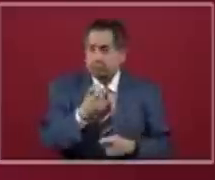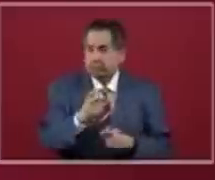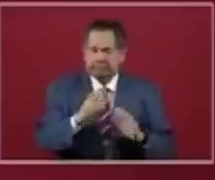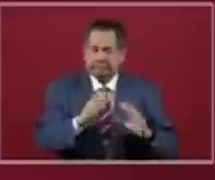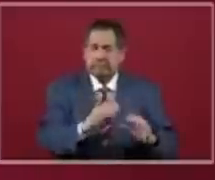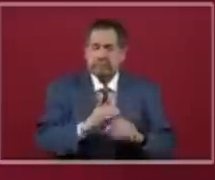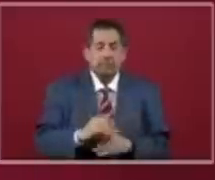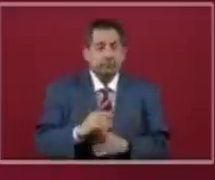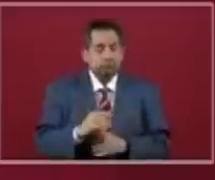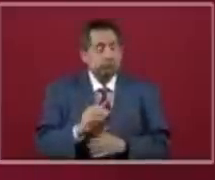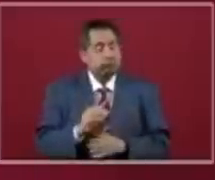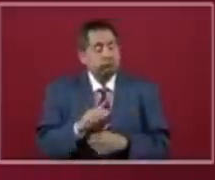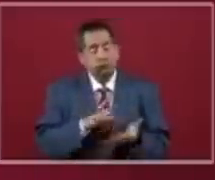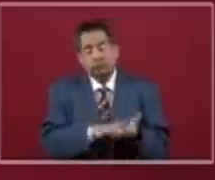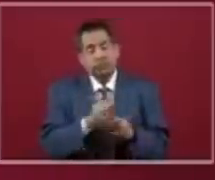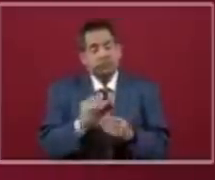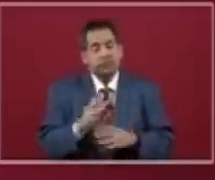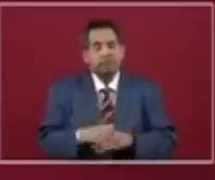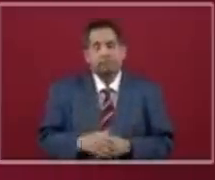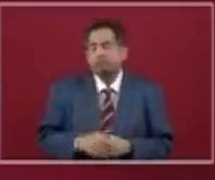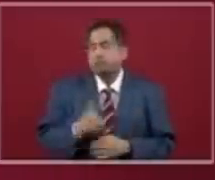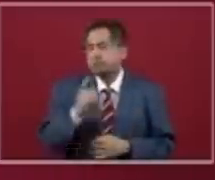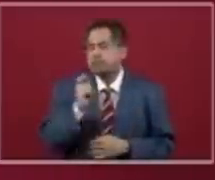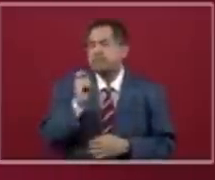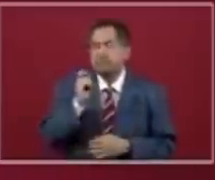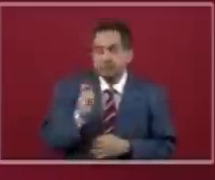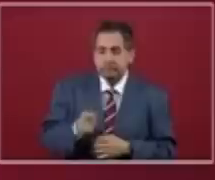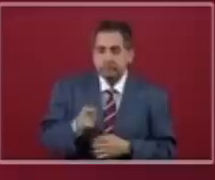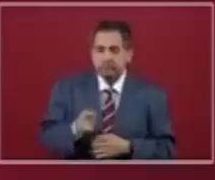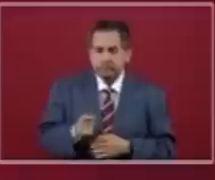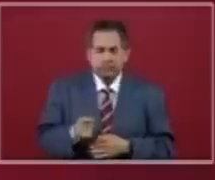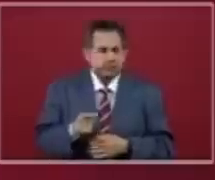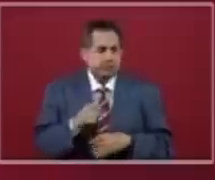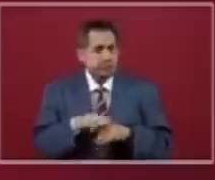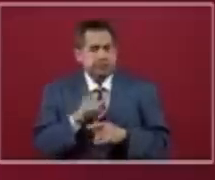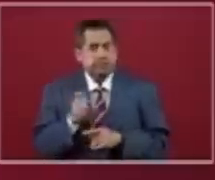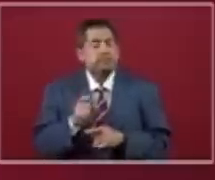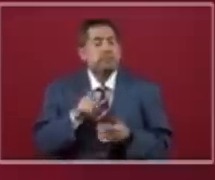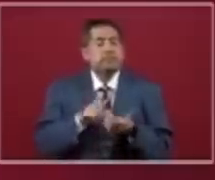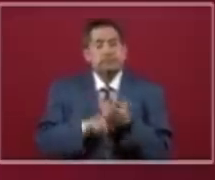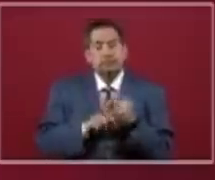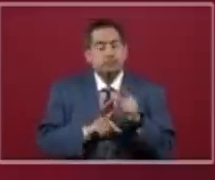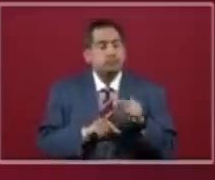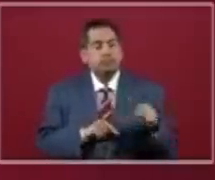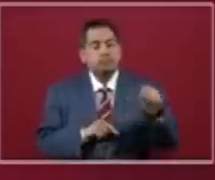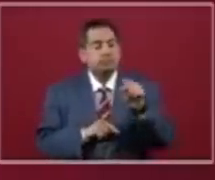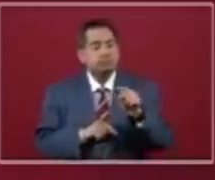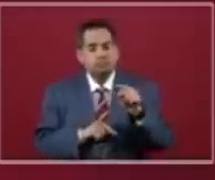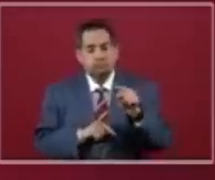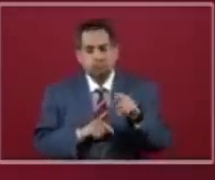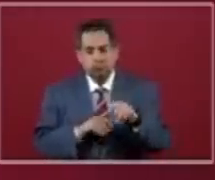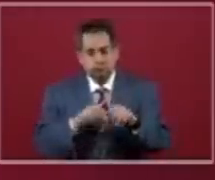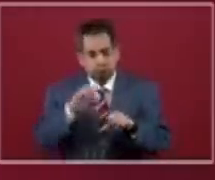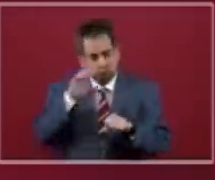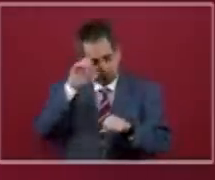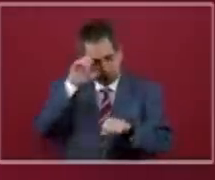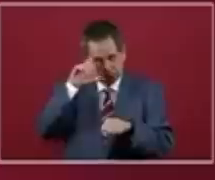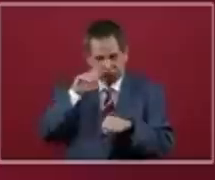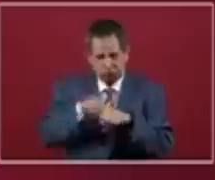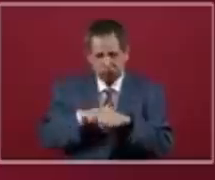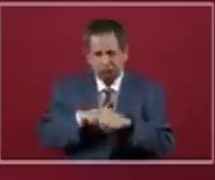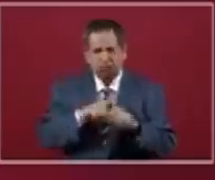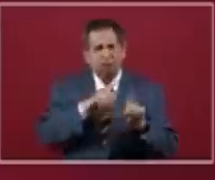Lo cierto es que es muy fuerte la cultura o